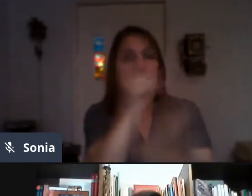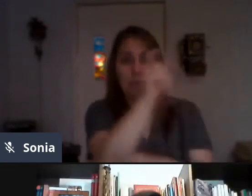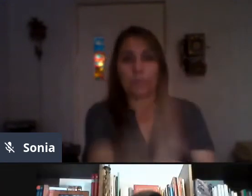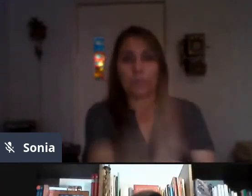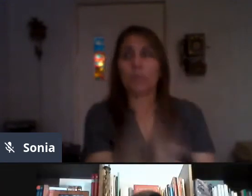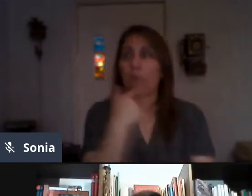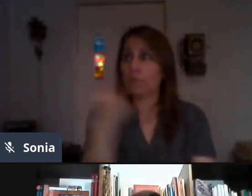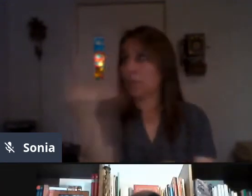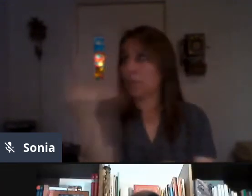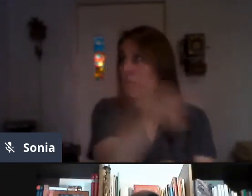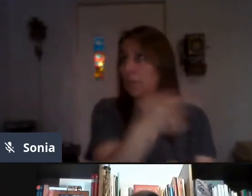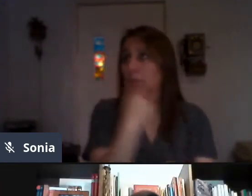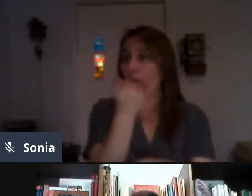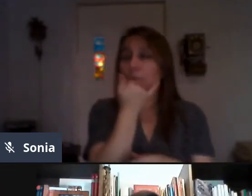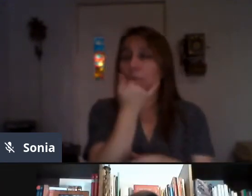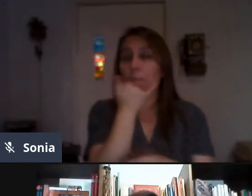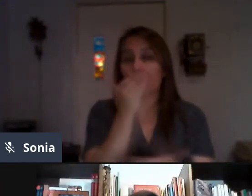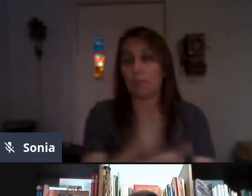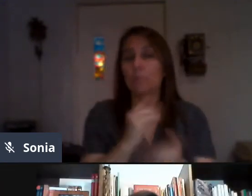gracias